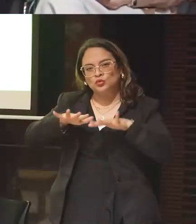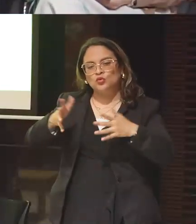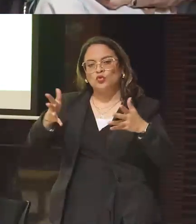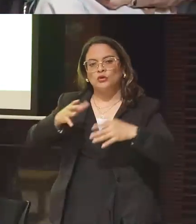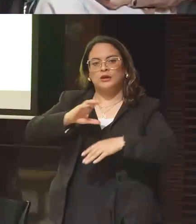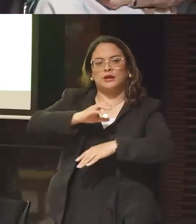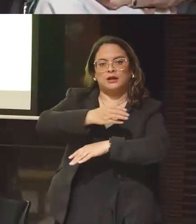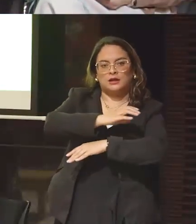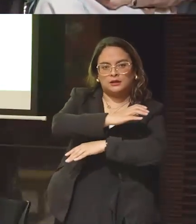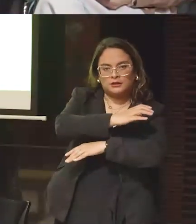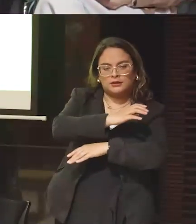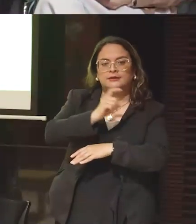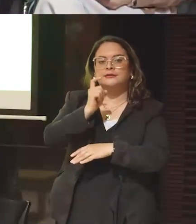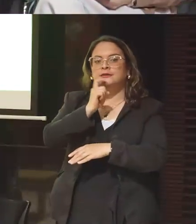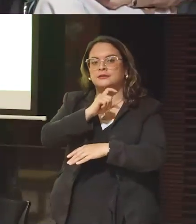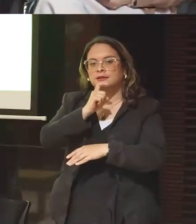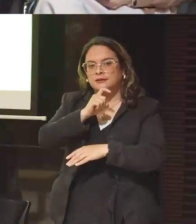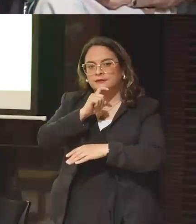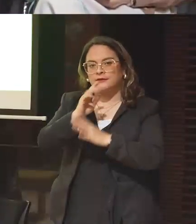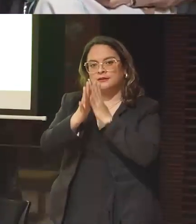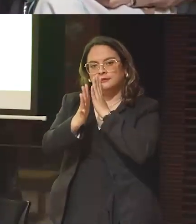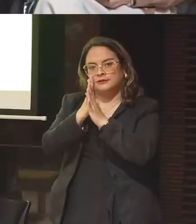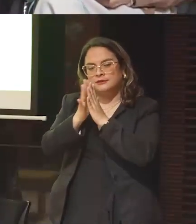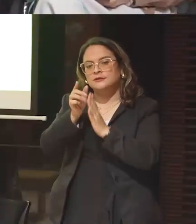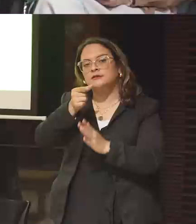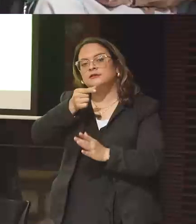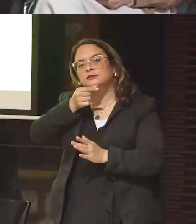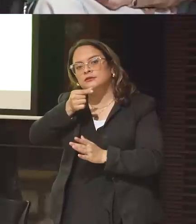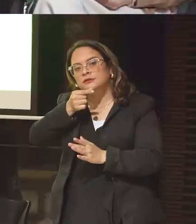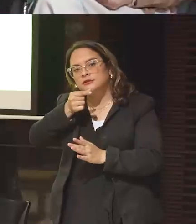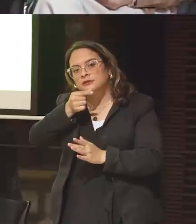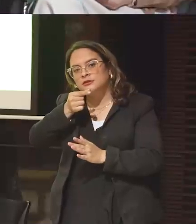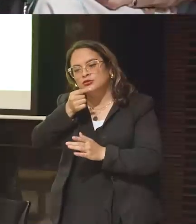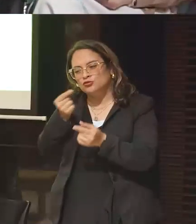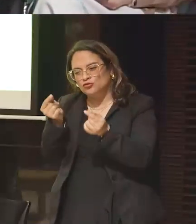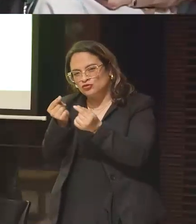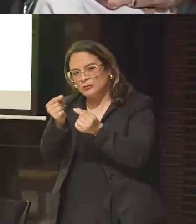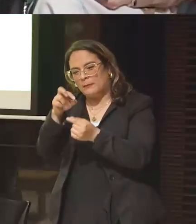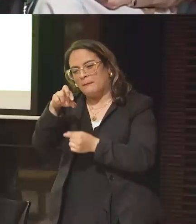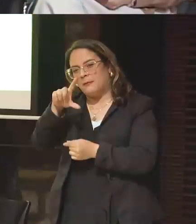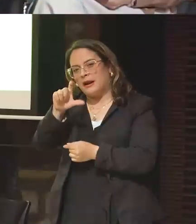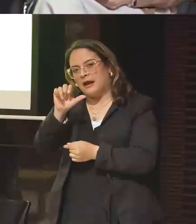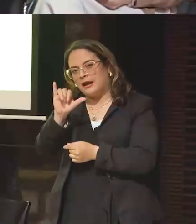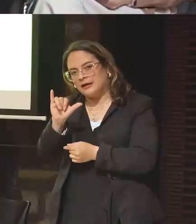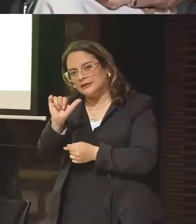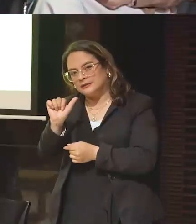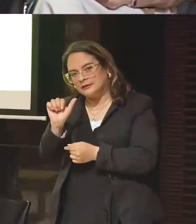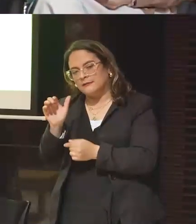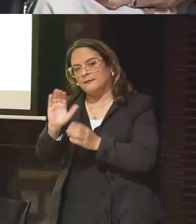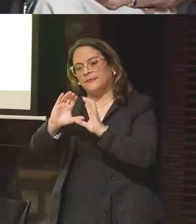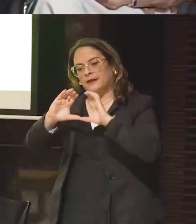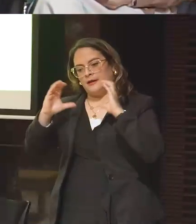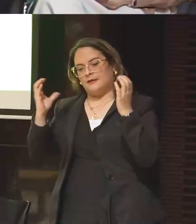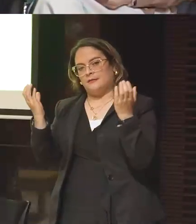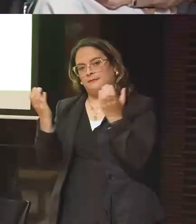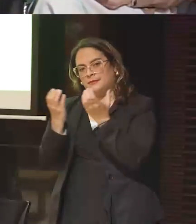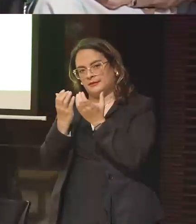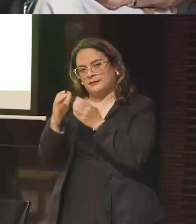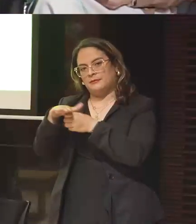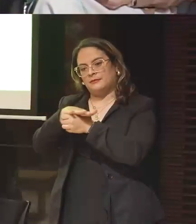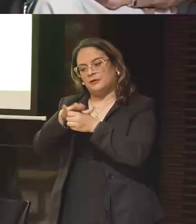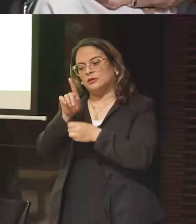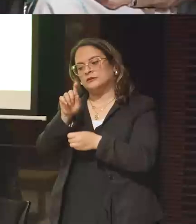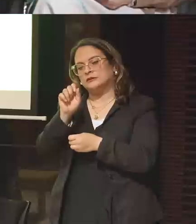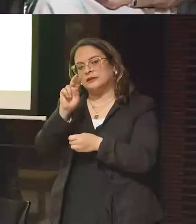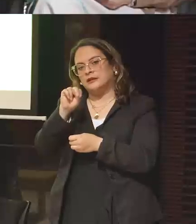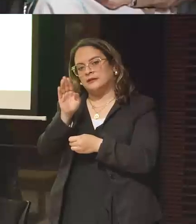Candelaria, Santa Fe, Centro Internacional, Teusaquillo, La Playa, Campín, San Felipe y Chapinero también serán de la segunda